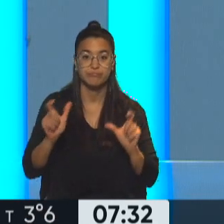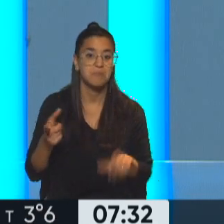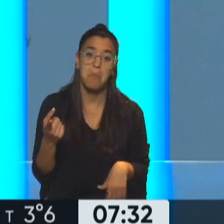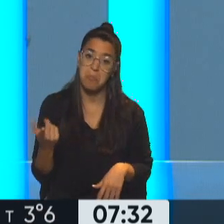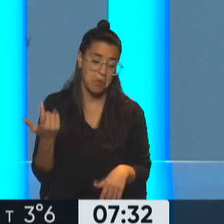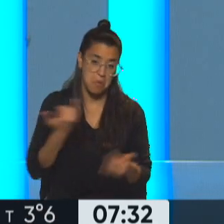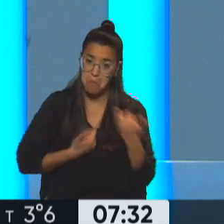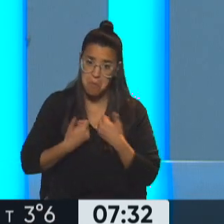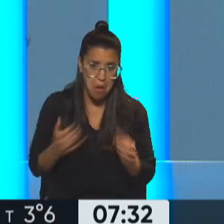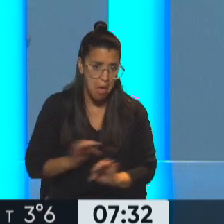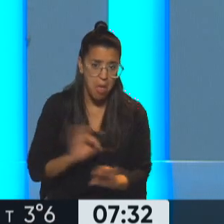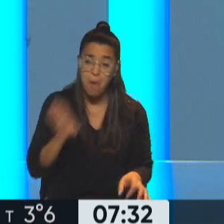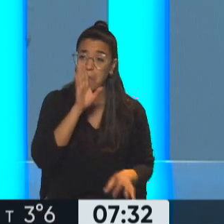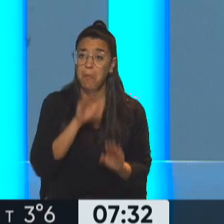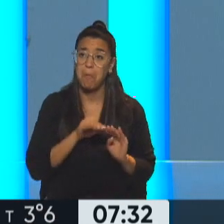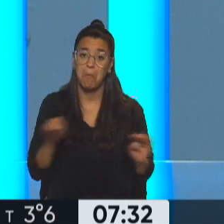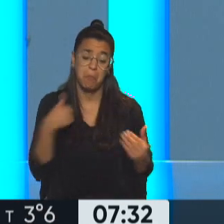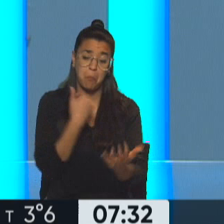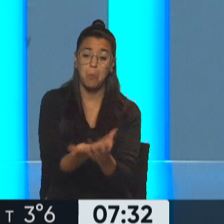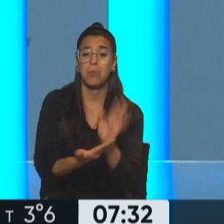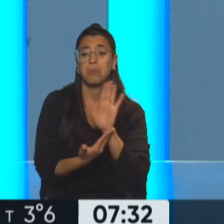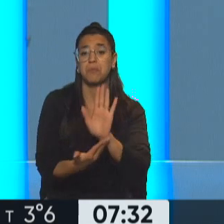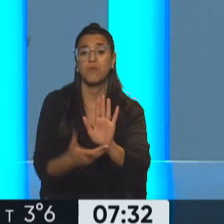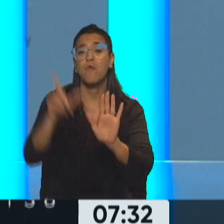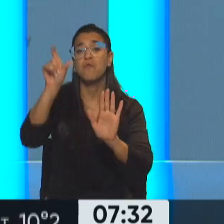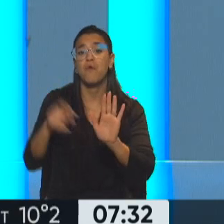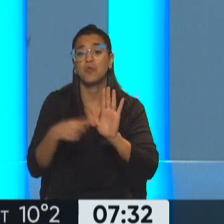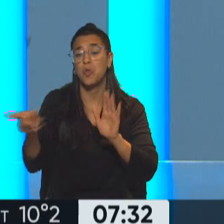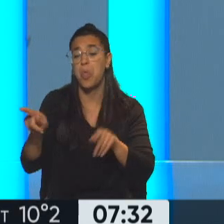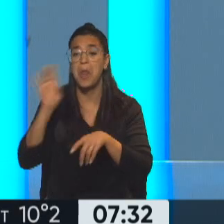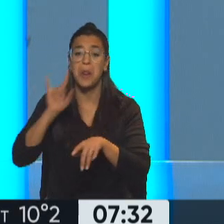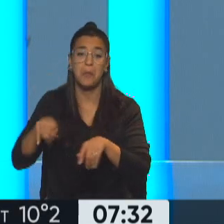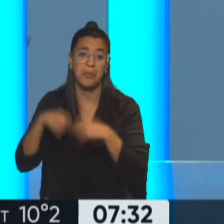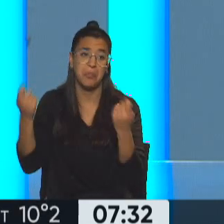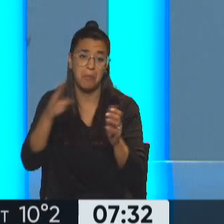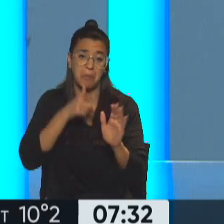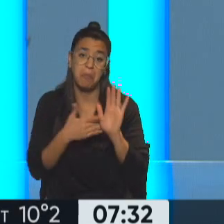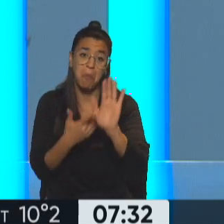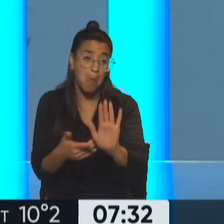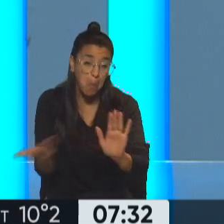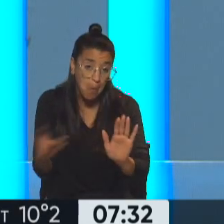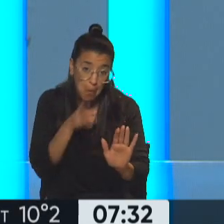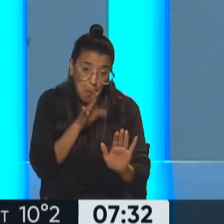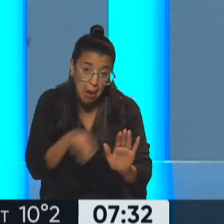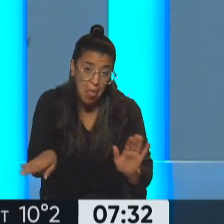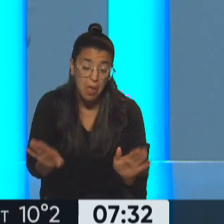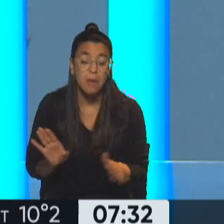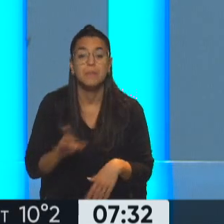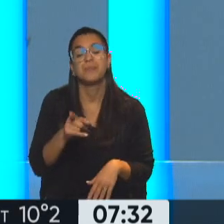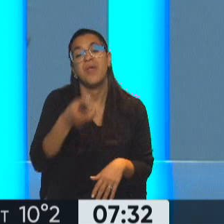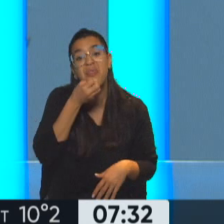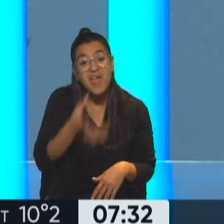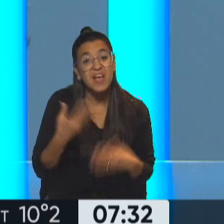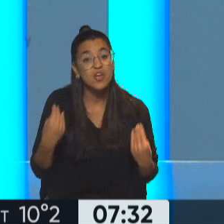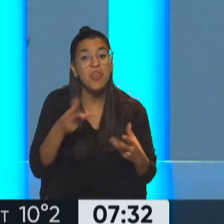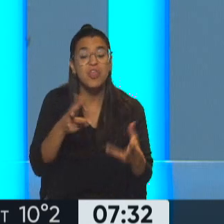no se inmutó. Como si le hubieran mostrado la foto de una revista de un diario del domingo, no más que eso. Y en su declaración lo